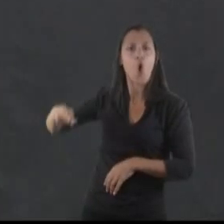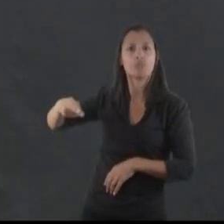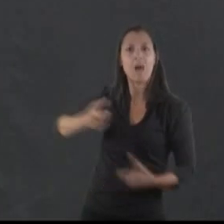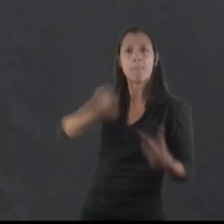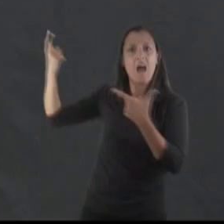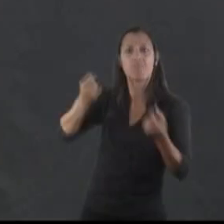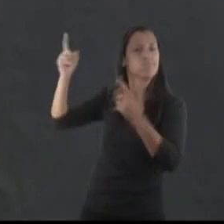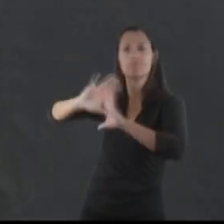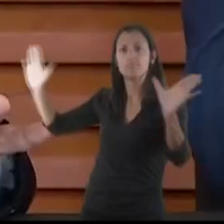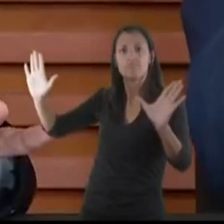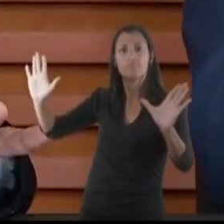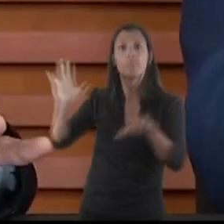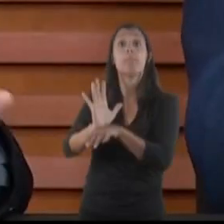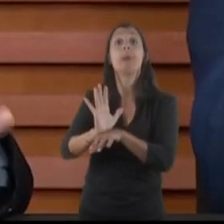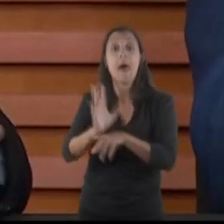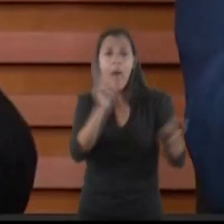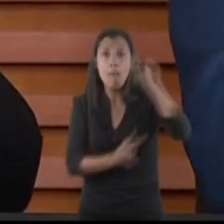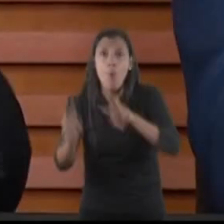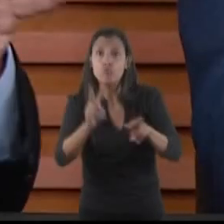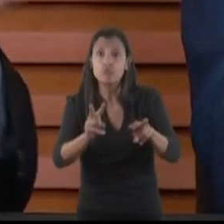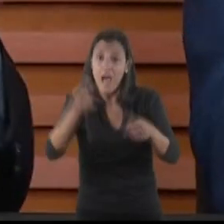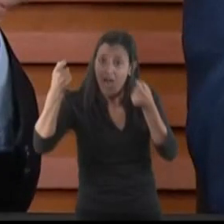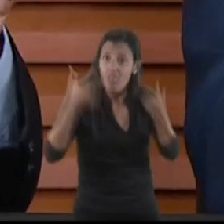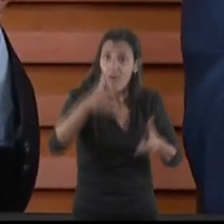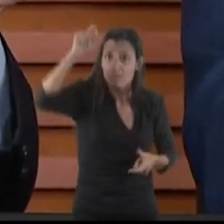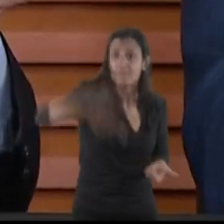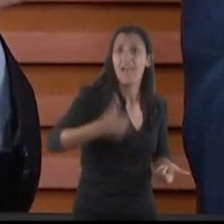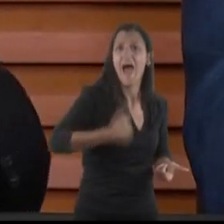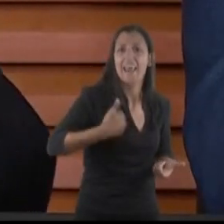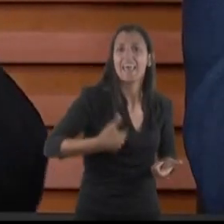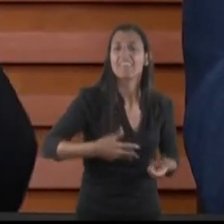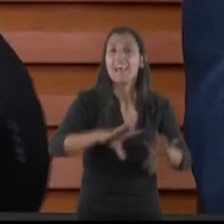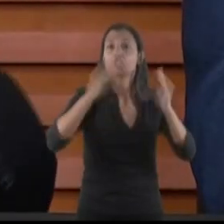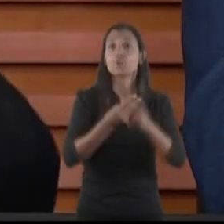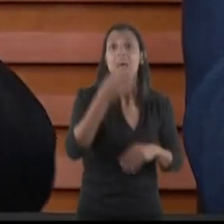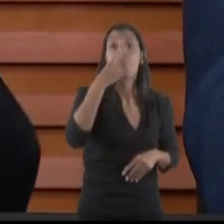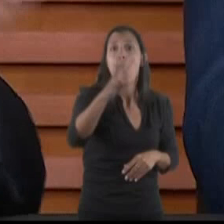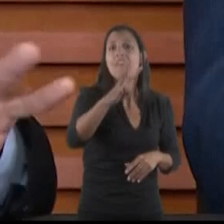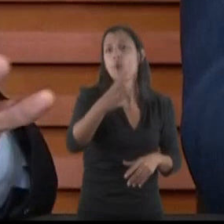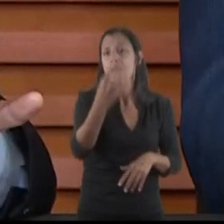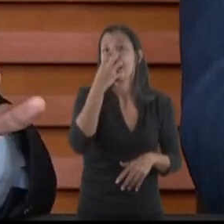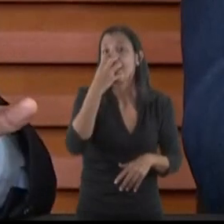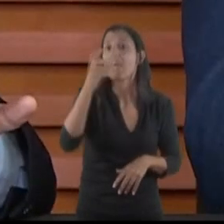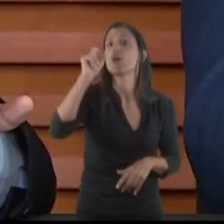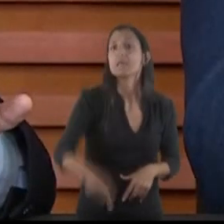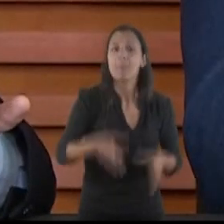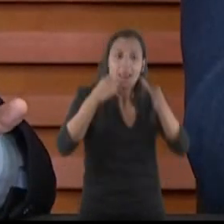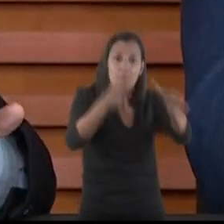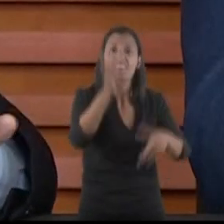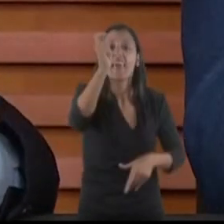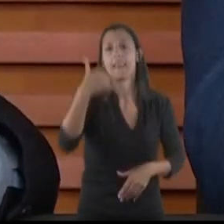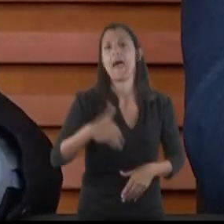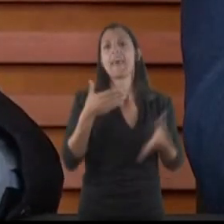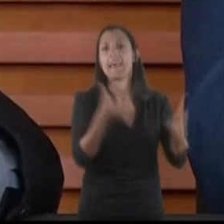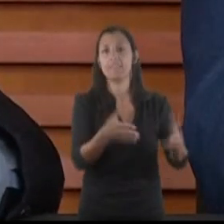Y sí, lo que garantizamos es que haya 4.000 respiradores automáticos distribuidos en toda la patria.